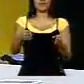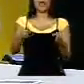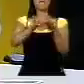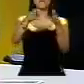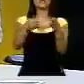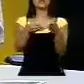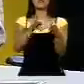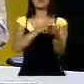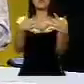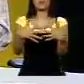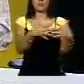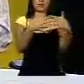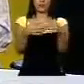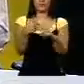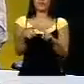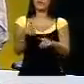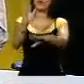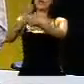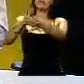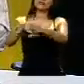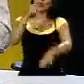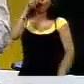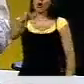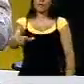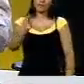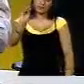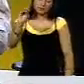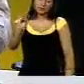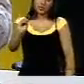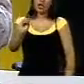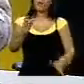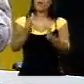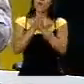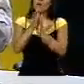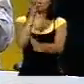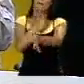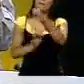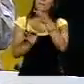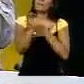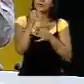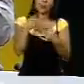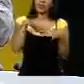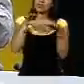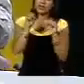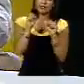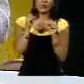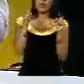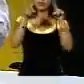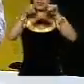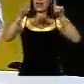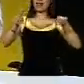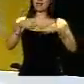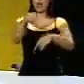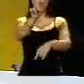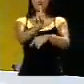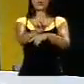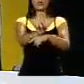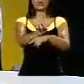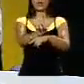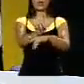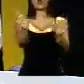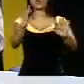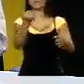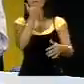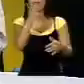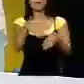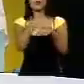pero... Ramón Guillermo, a mí me gustaría, hermano, que tú me explicaras cómo es eso de la tarjeta única.